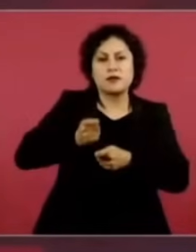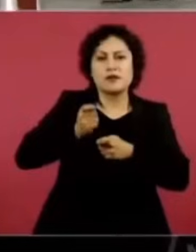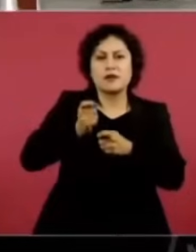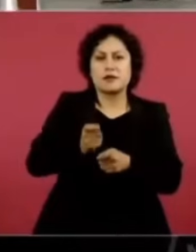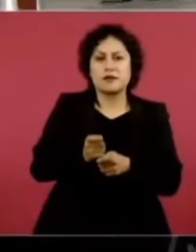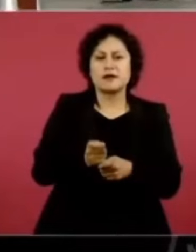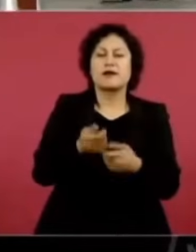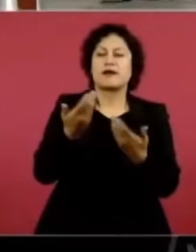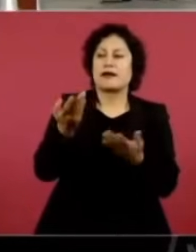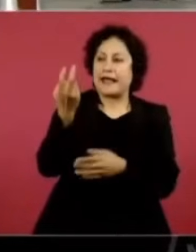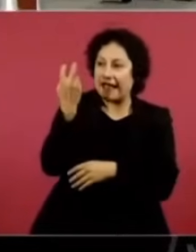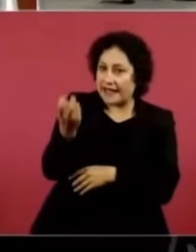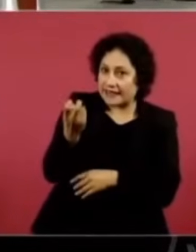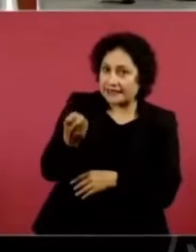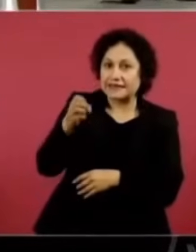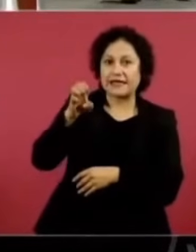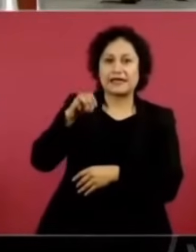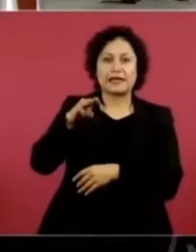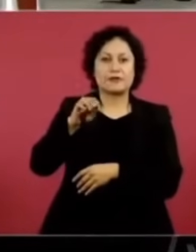Emulsión de escolto.